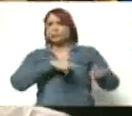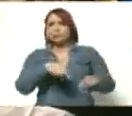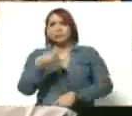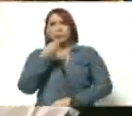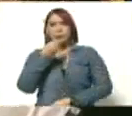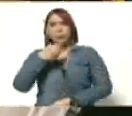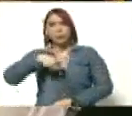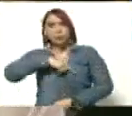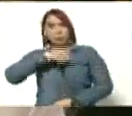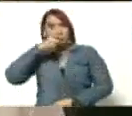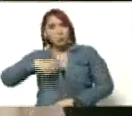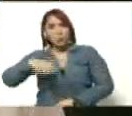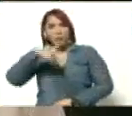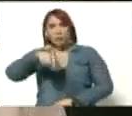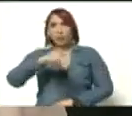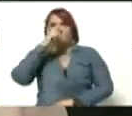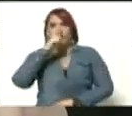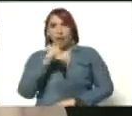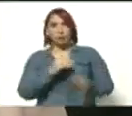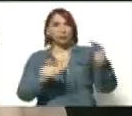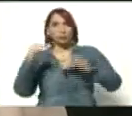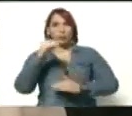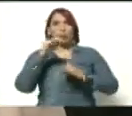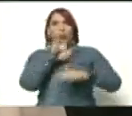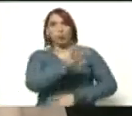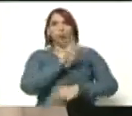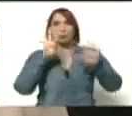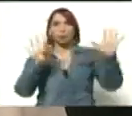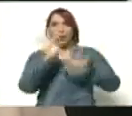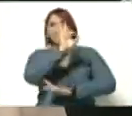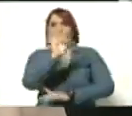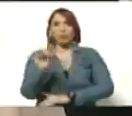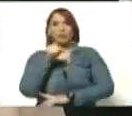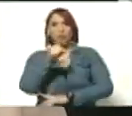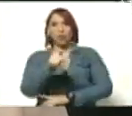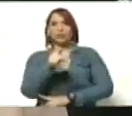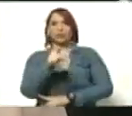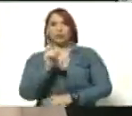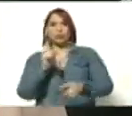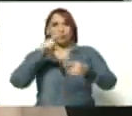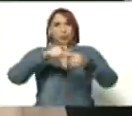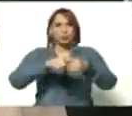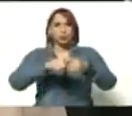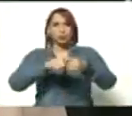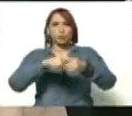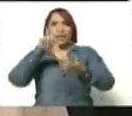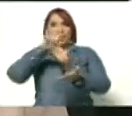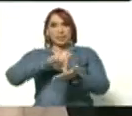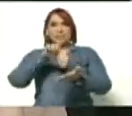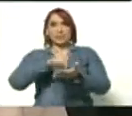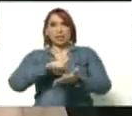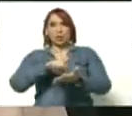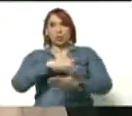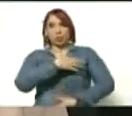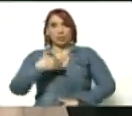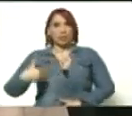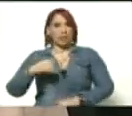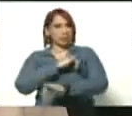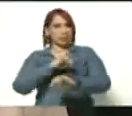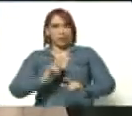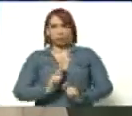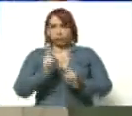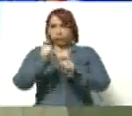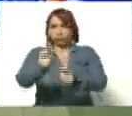pueblo. Este año se incrementó un 49% esa oferta para los bachilleres que ya tienen asignado